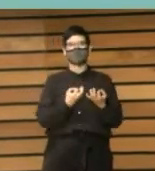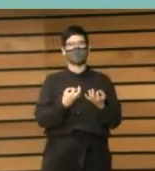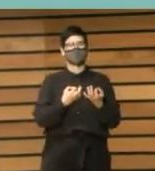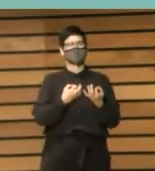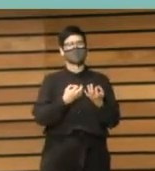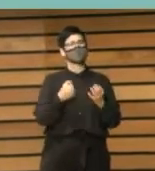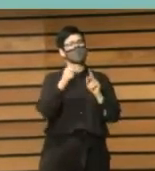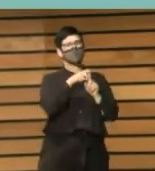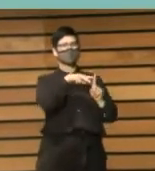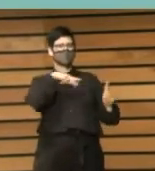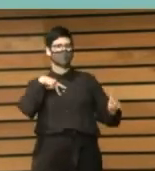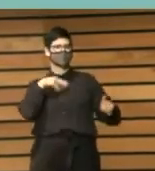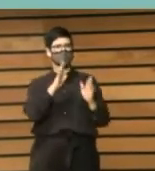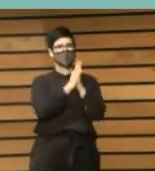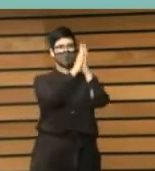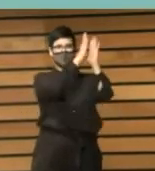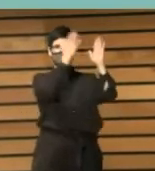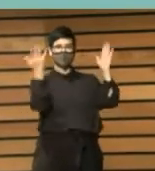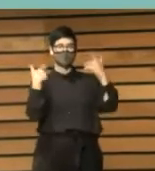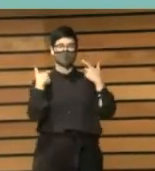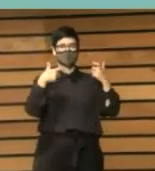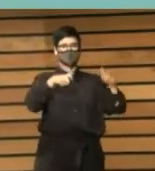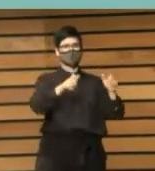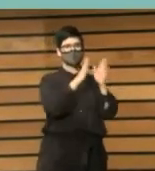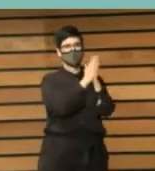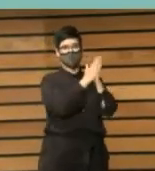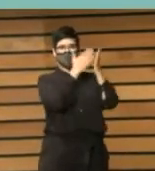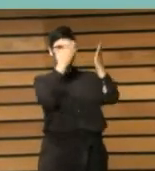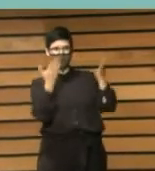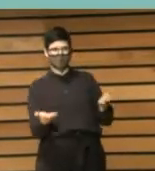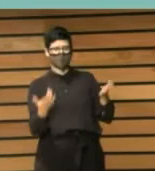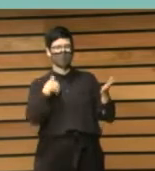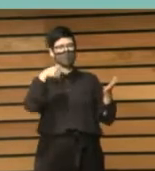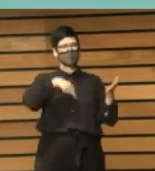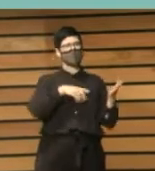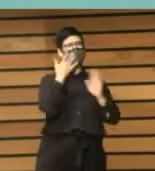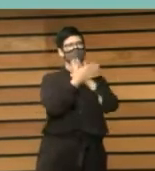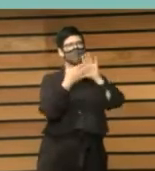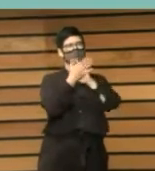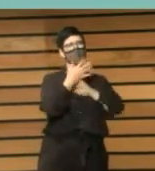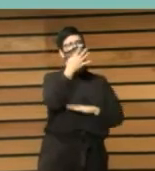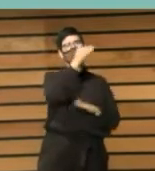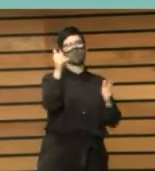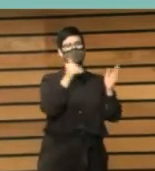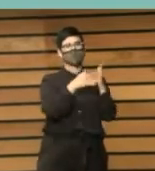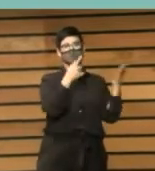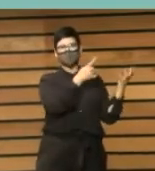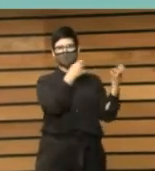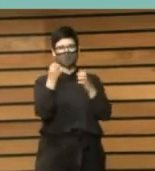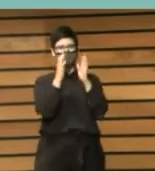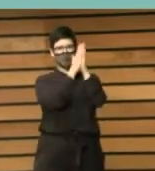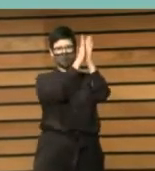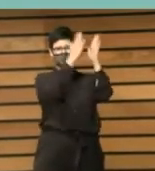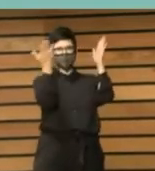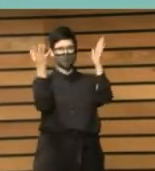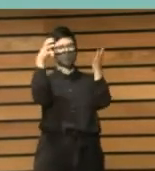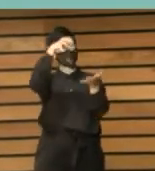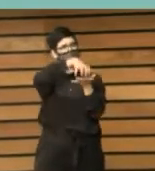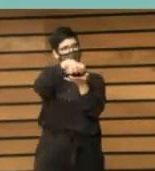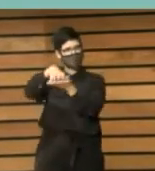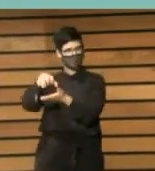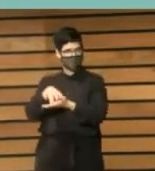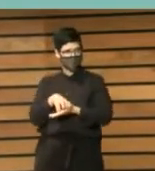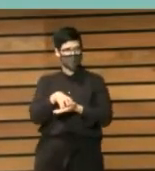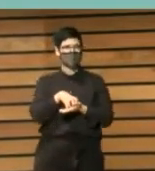bibliotecas, incluso en el sector del libro. Hoy se hablaban que eran 4.600 bibliotecas, creo que no me equivoco. Ustedes piensen que